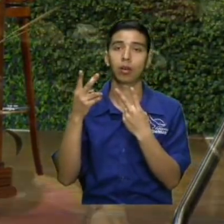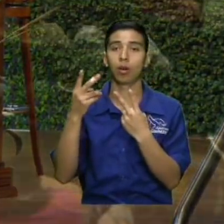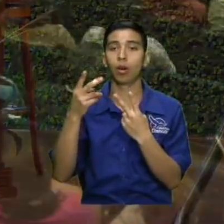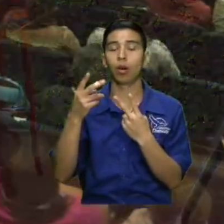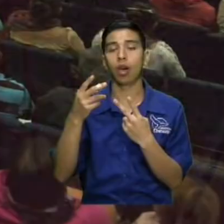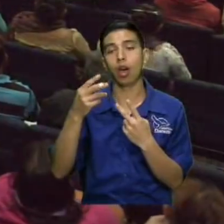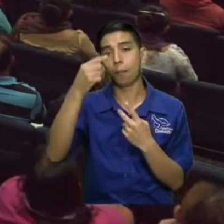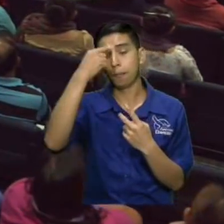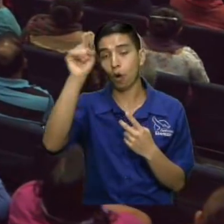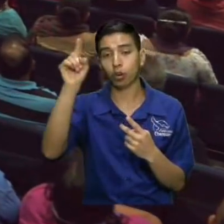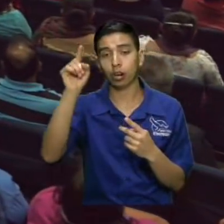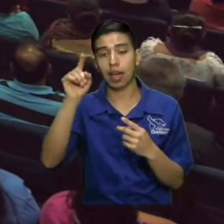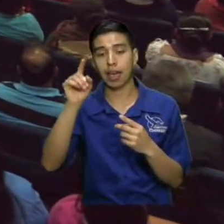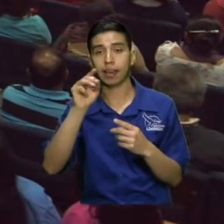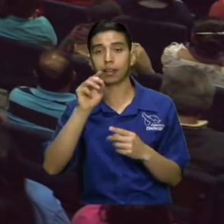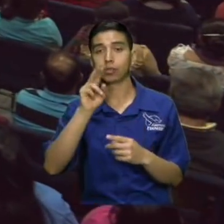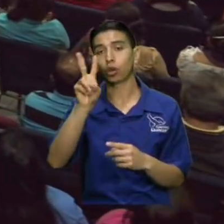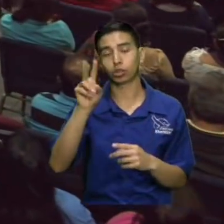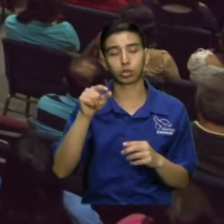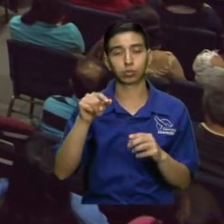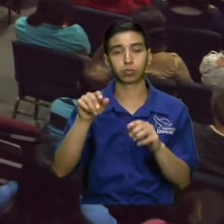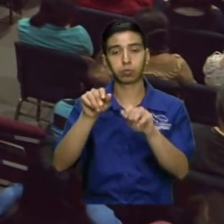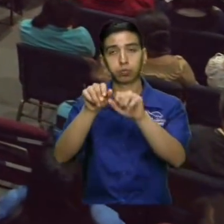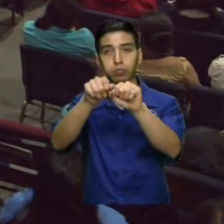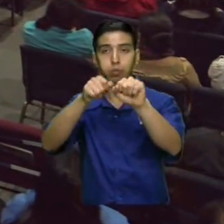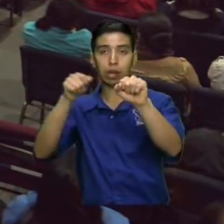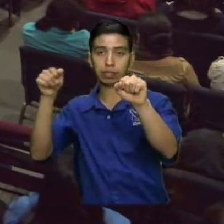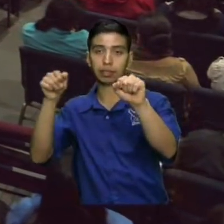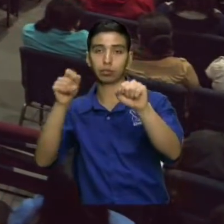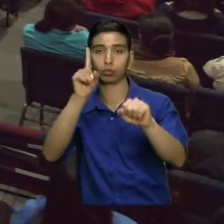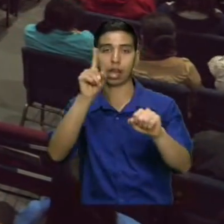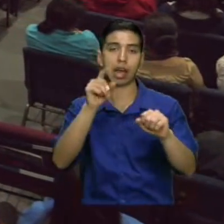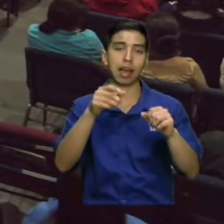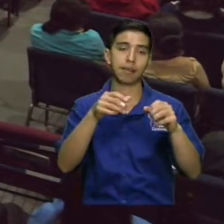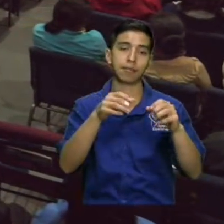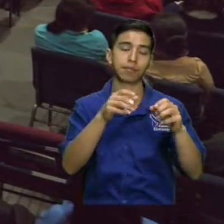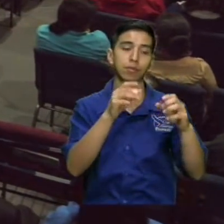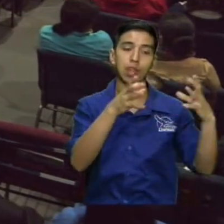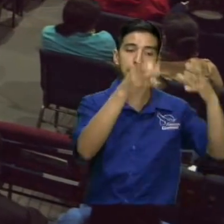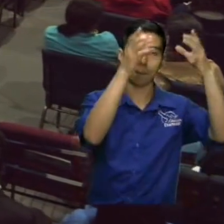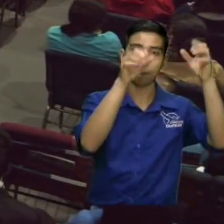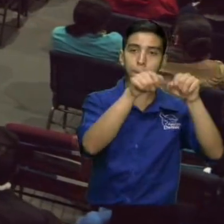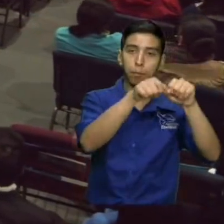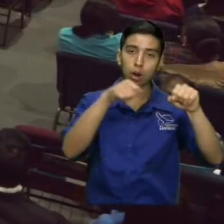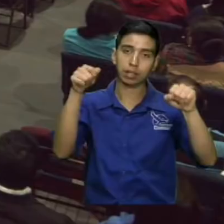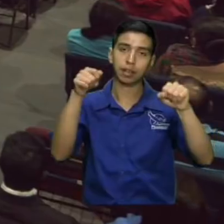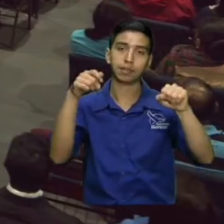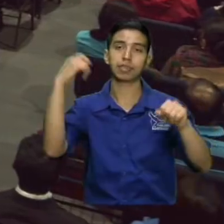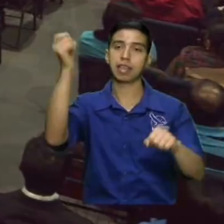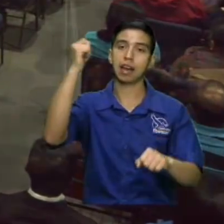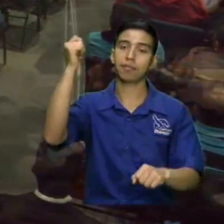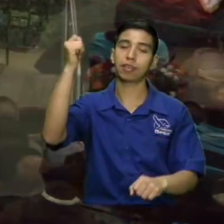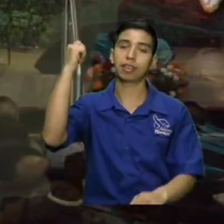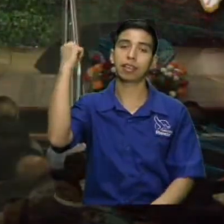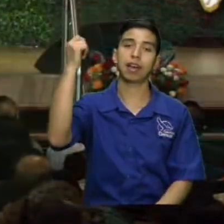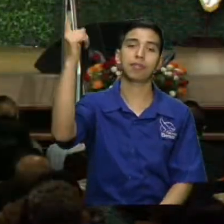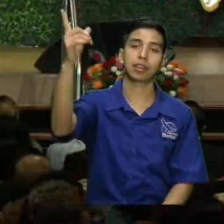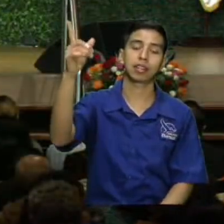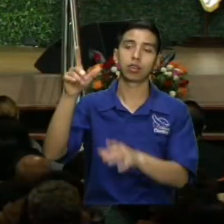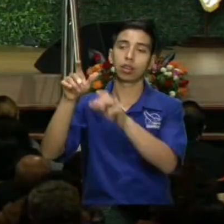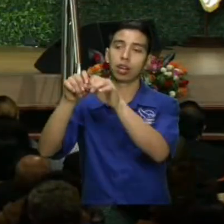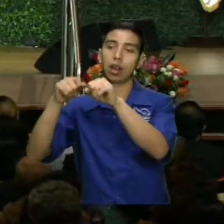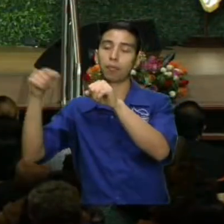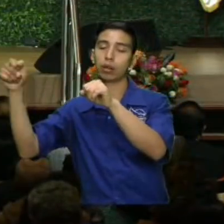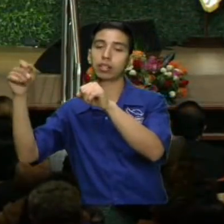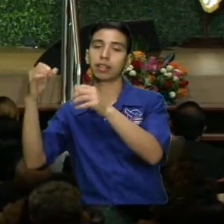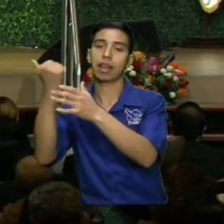Por eso se dice en el libro de la genealogía de Jesús, que así empieza Mateo capítulo 1,